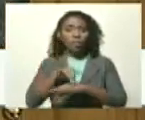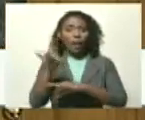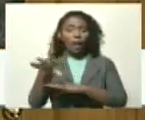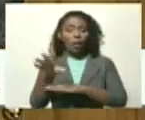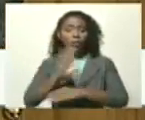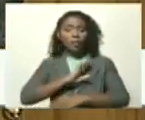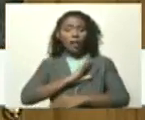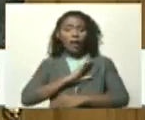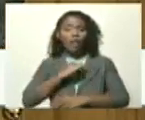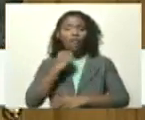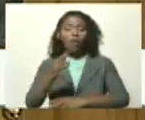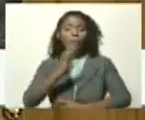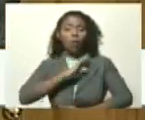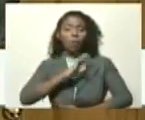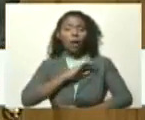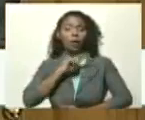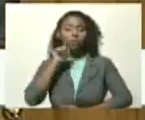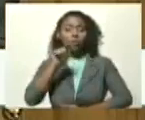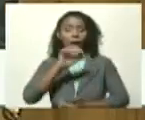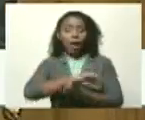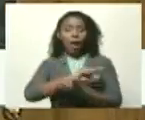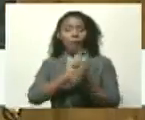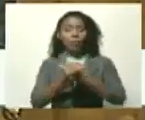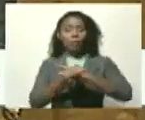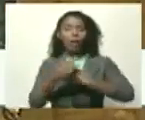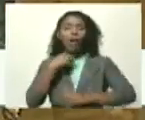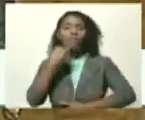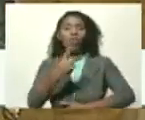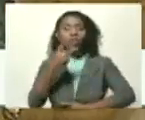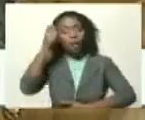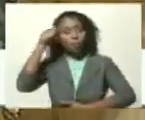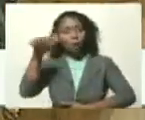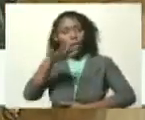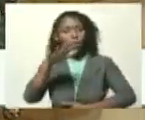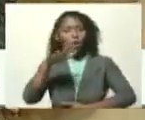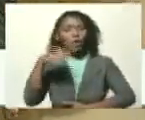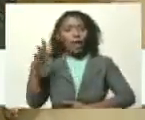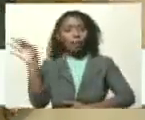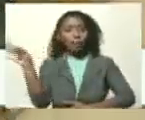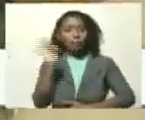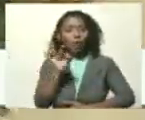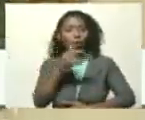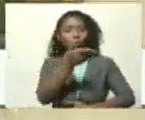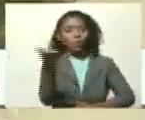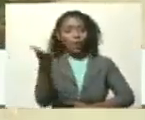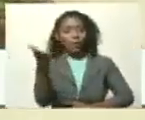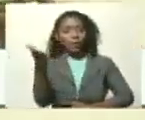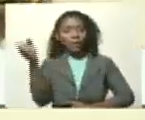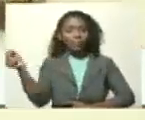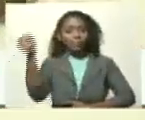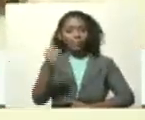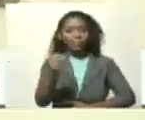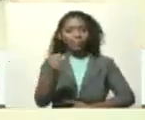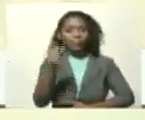tener voz propia y es sustituida por la voz del pueblo que los eligió como diputadas y como